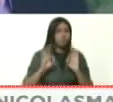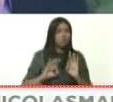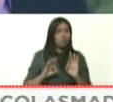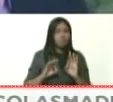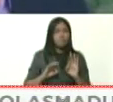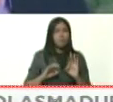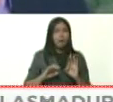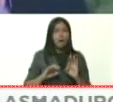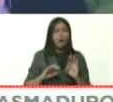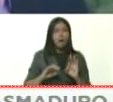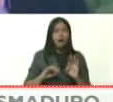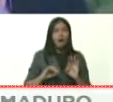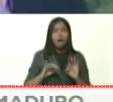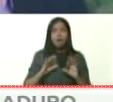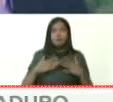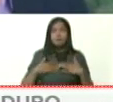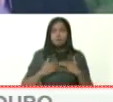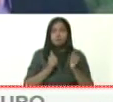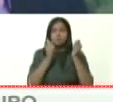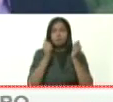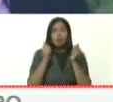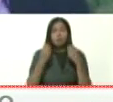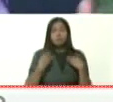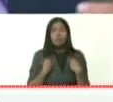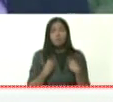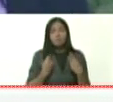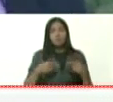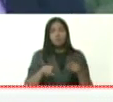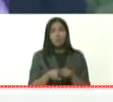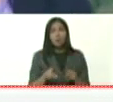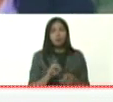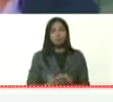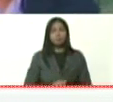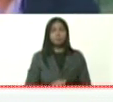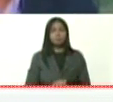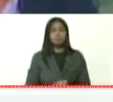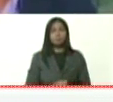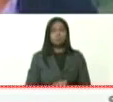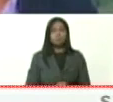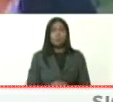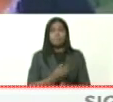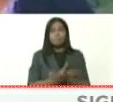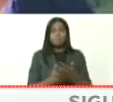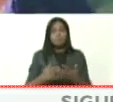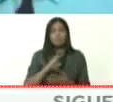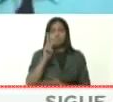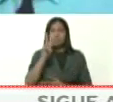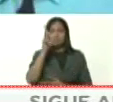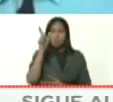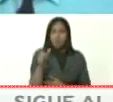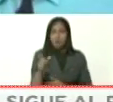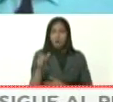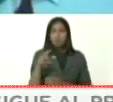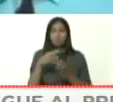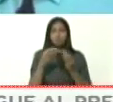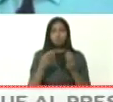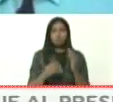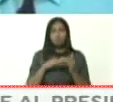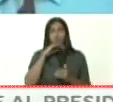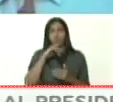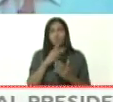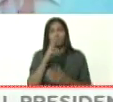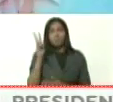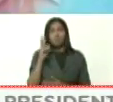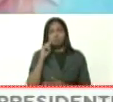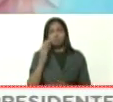obra de salvación de la vida de miles de venezolanos, venezolanas y mucho más allá de Venezuela.